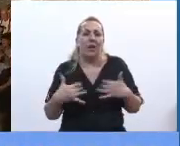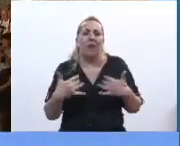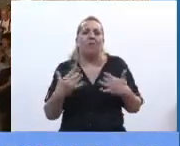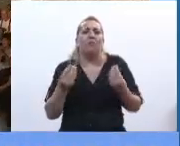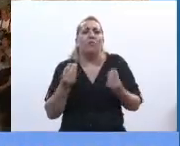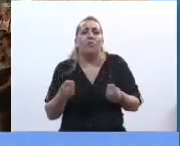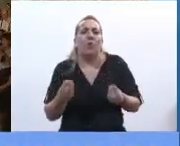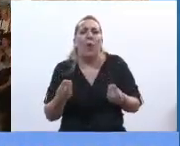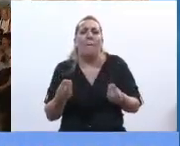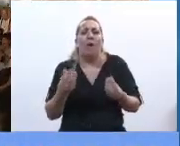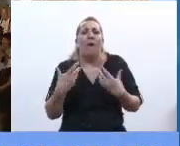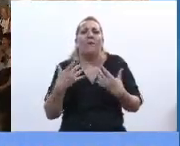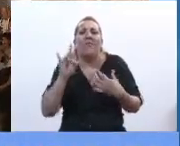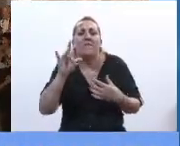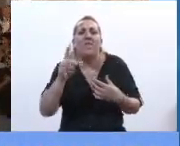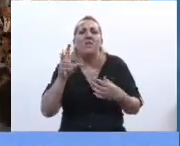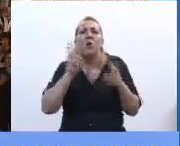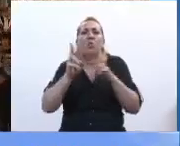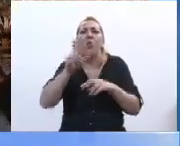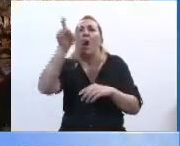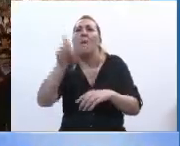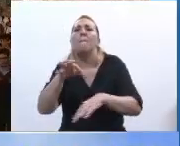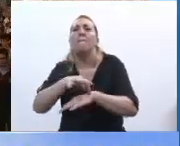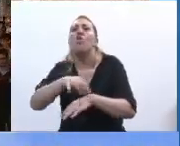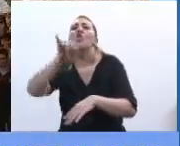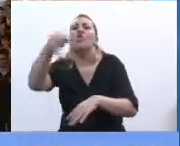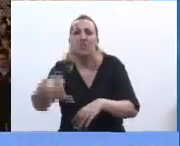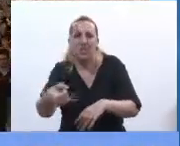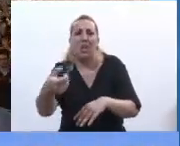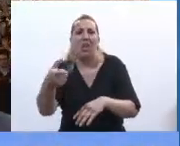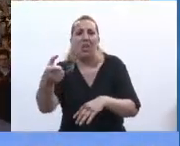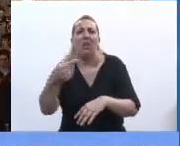encontrar los médicos adelante estas prácticas